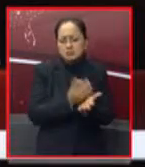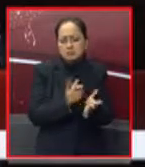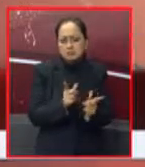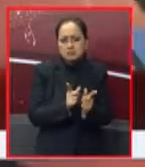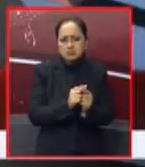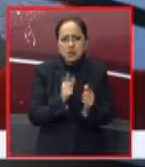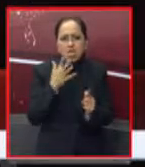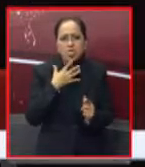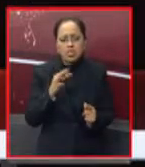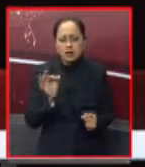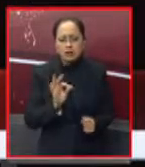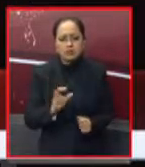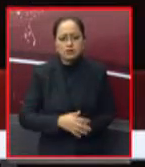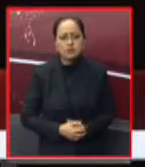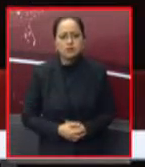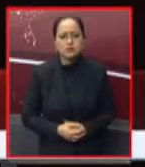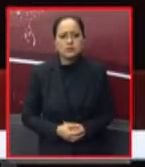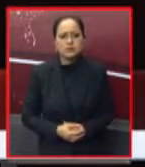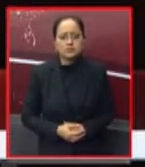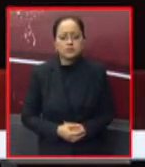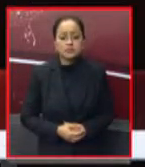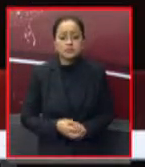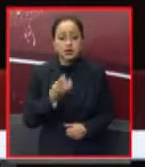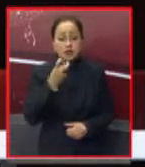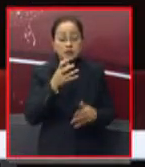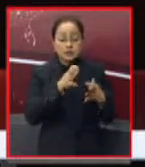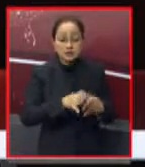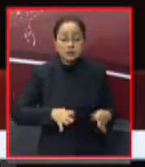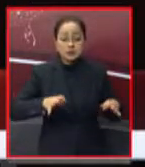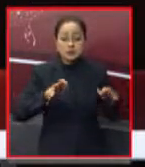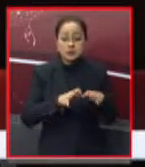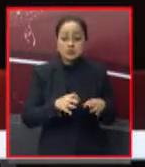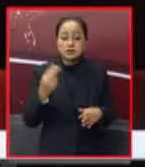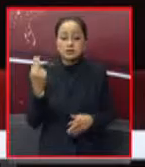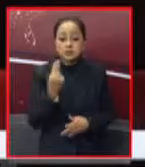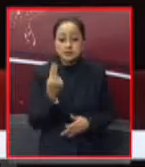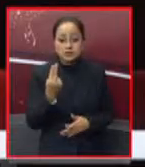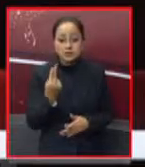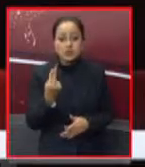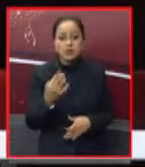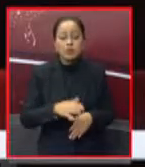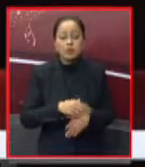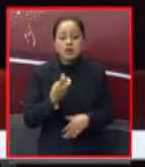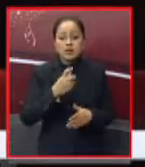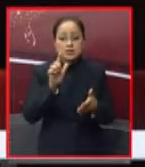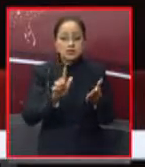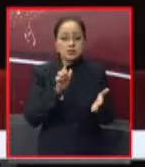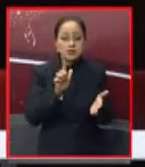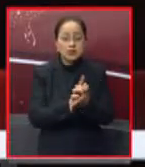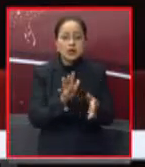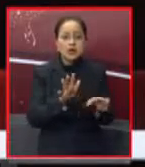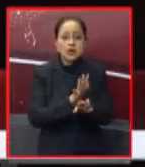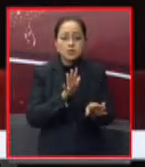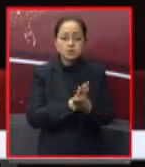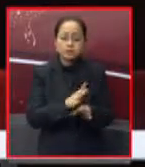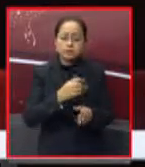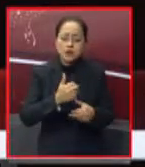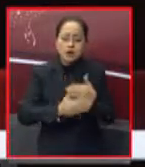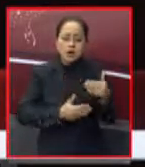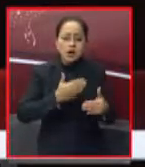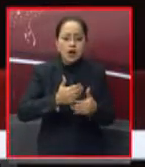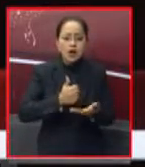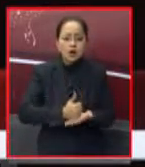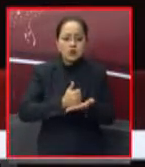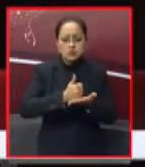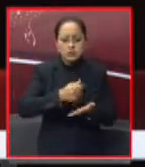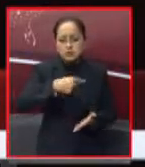presidente. Es pertinente y muy oportuno, porque esta reforma fortalecería la potestad del